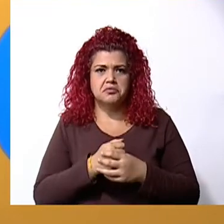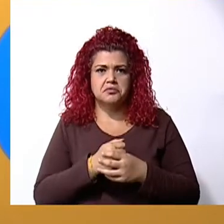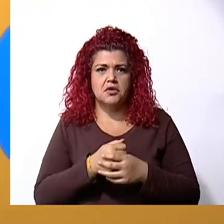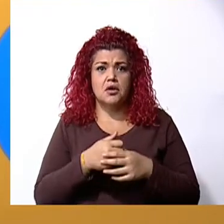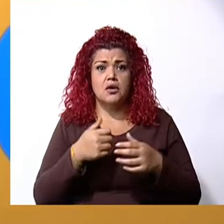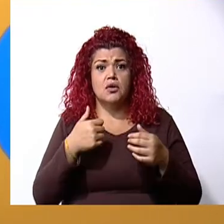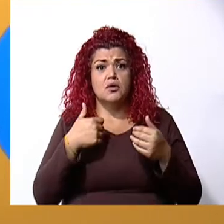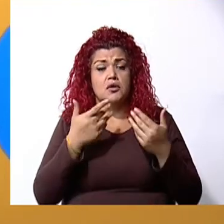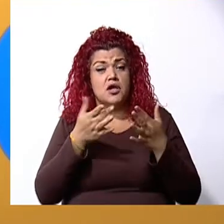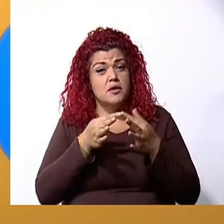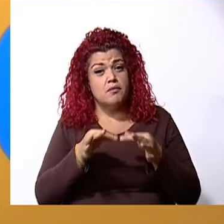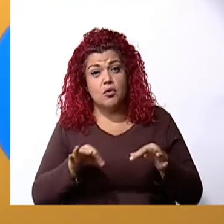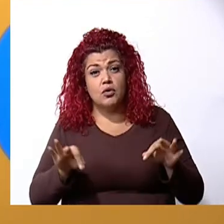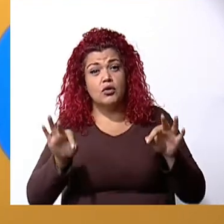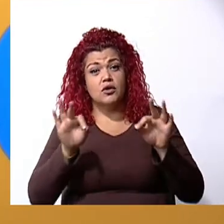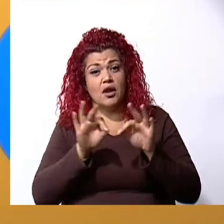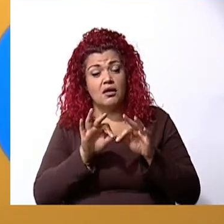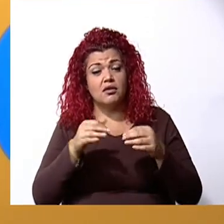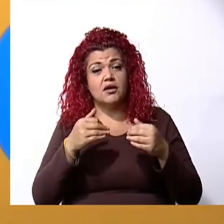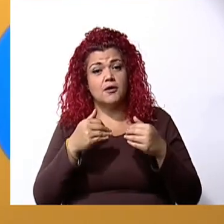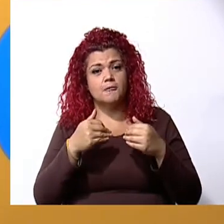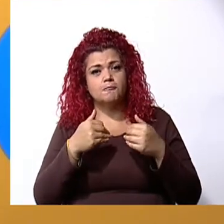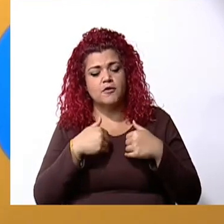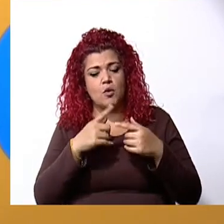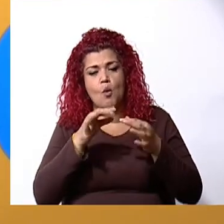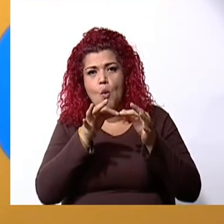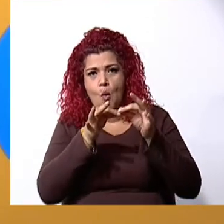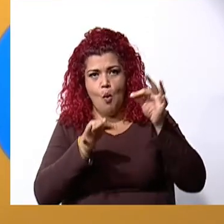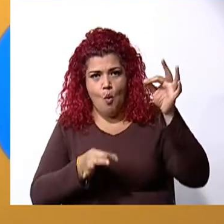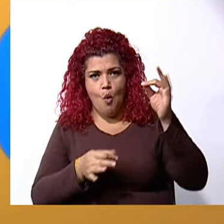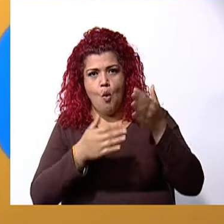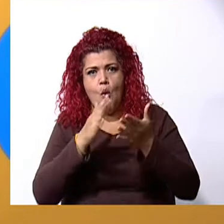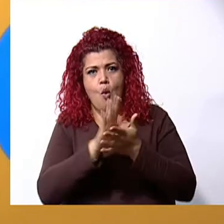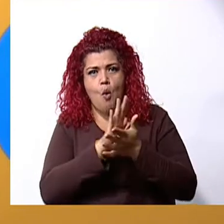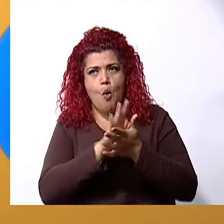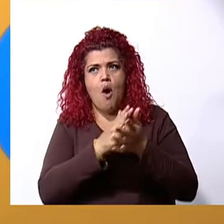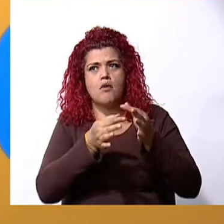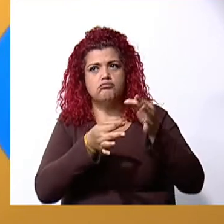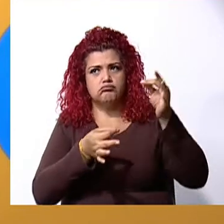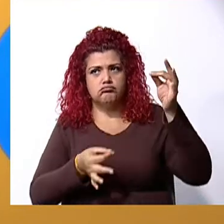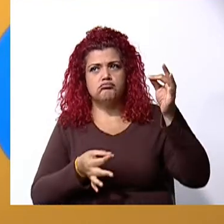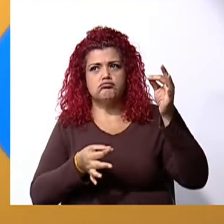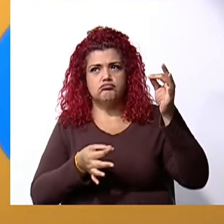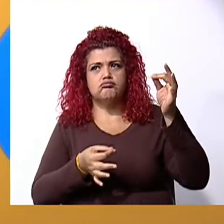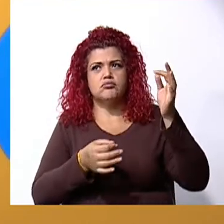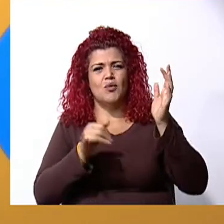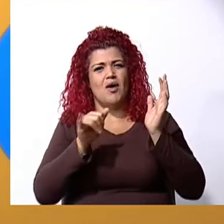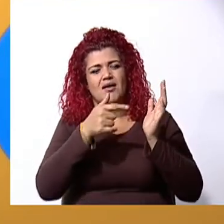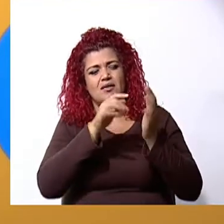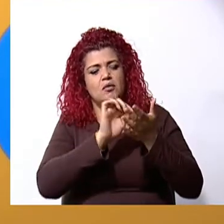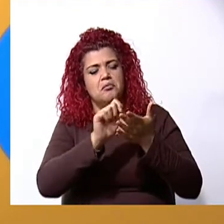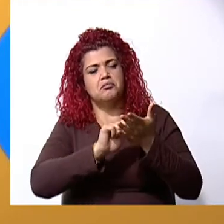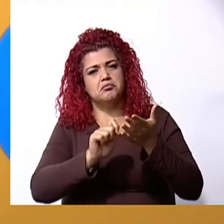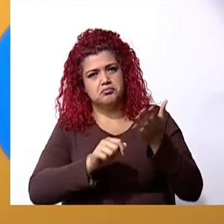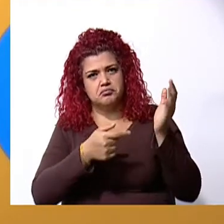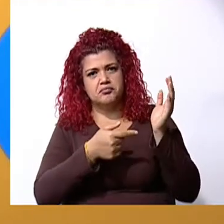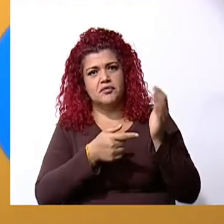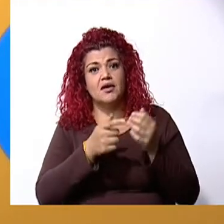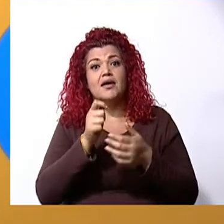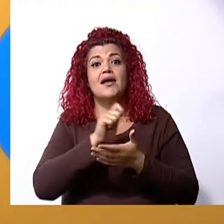lo tanto, es importante tener una hoja blanca a mano como esta que está aquí. También